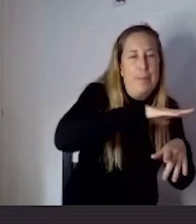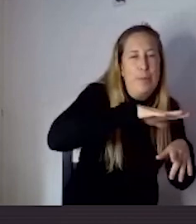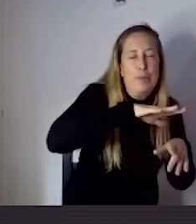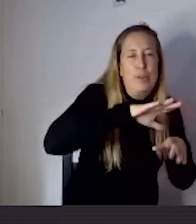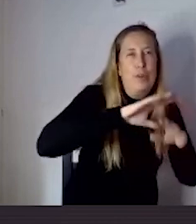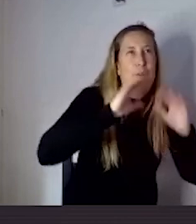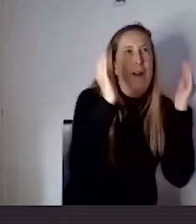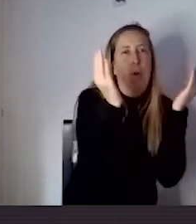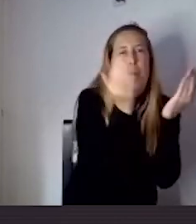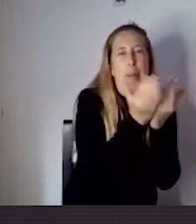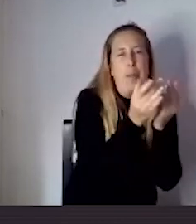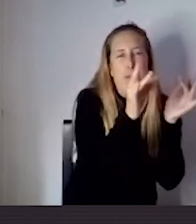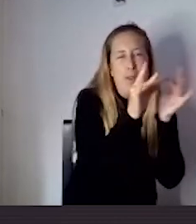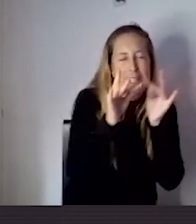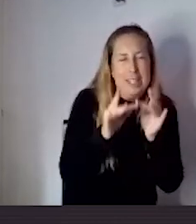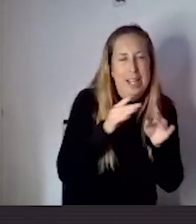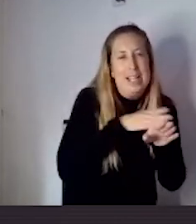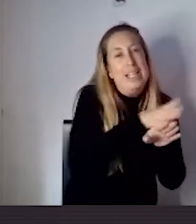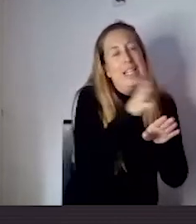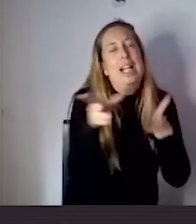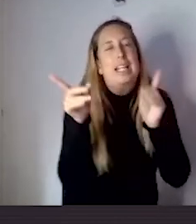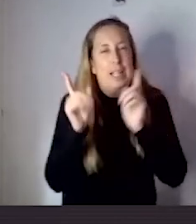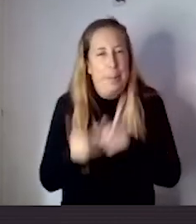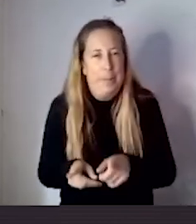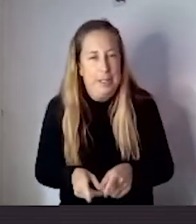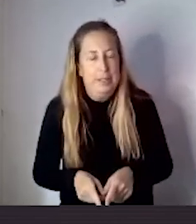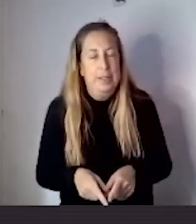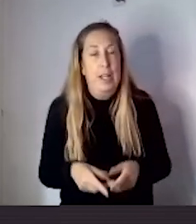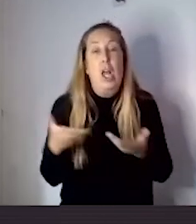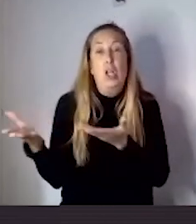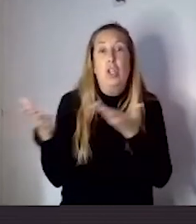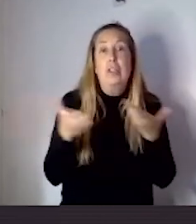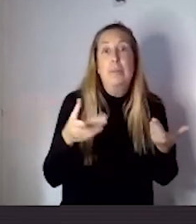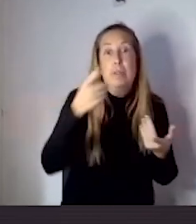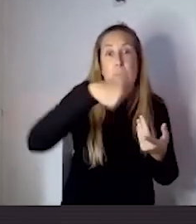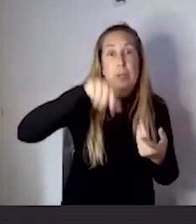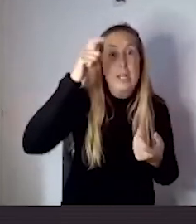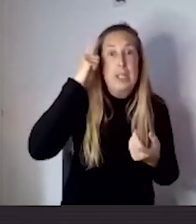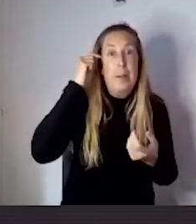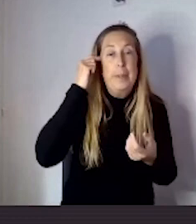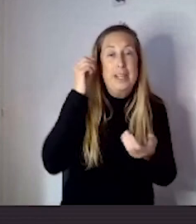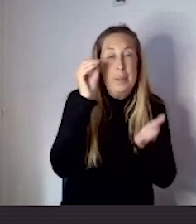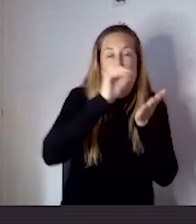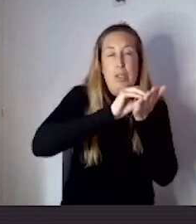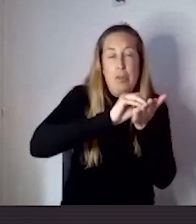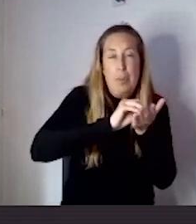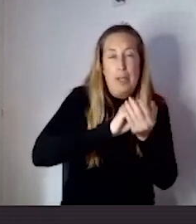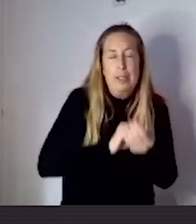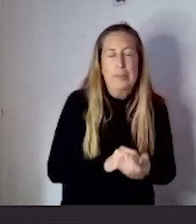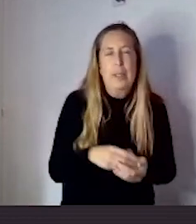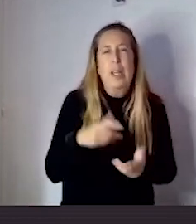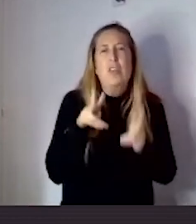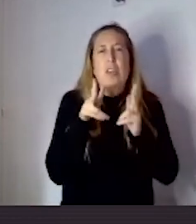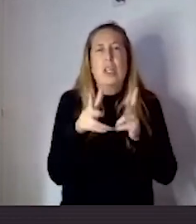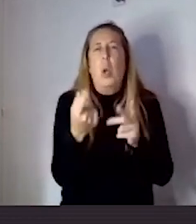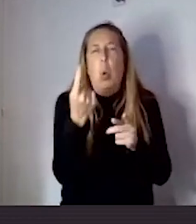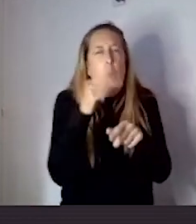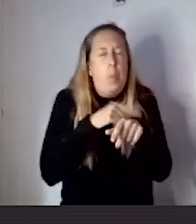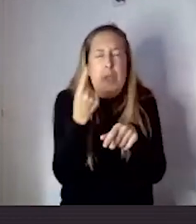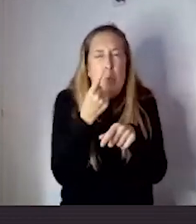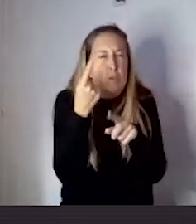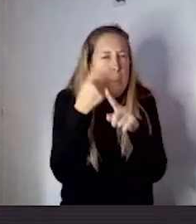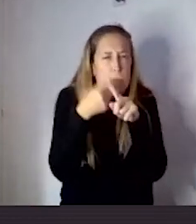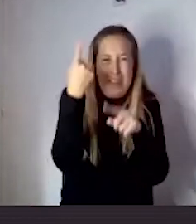aprendan más sobre nosotros pero más que nada que tomen un minuto cada día no tiene que ser más de un minuto creo que en ningún minuto